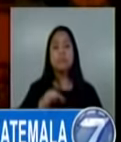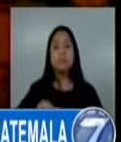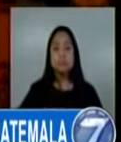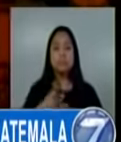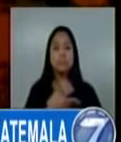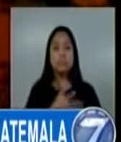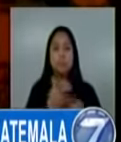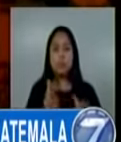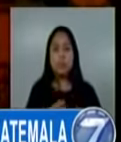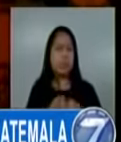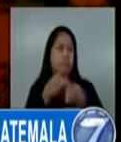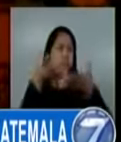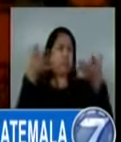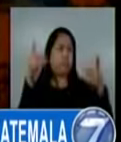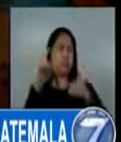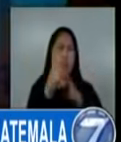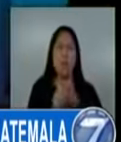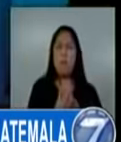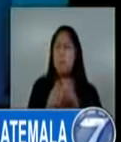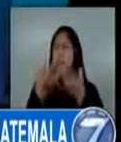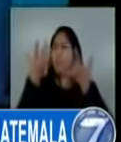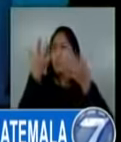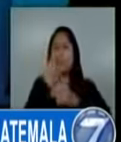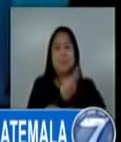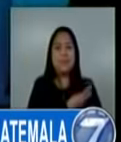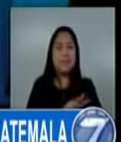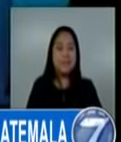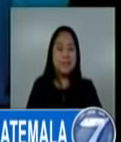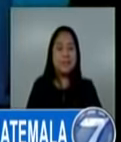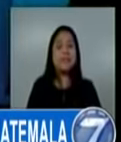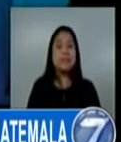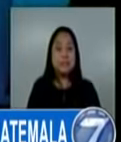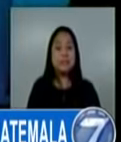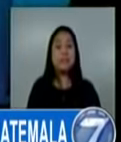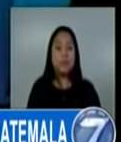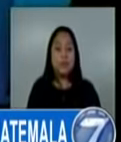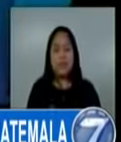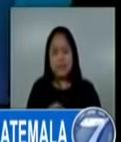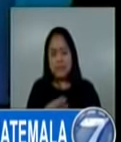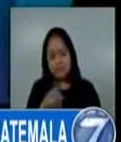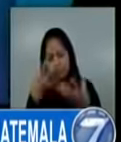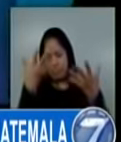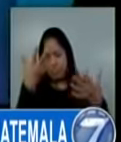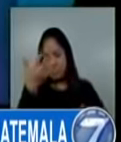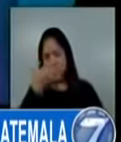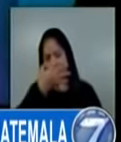tanta cultura, de tanta historia y de tanta dignidad.